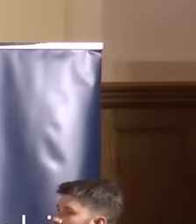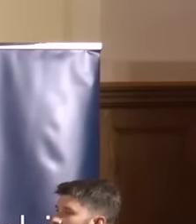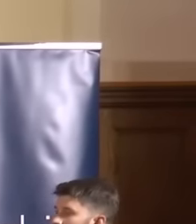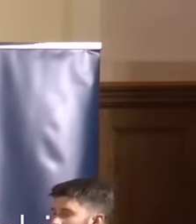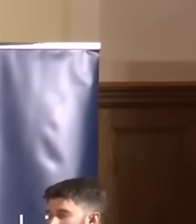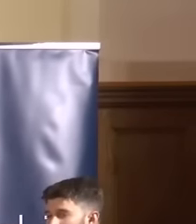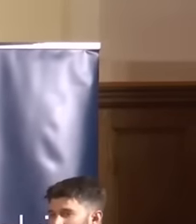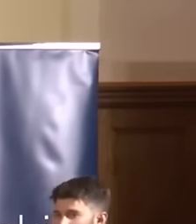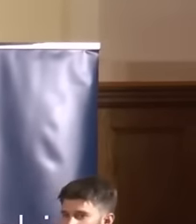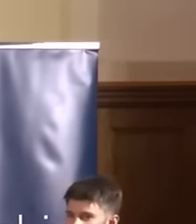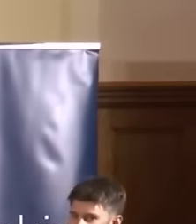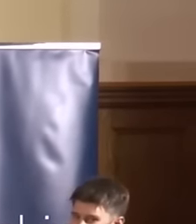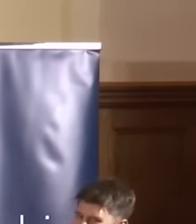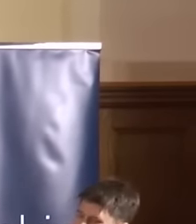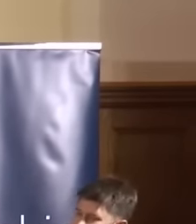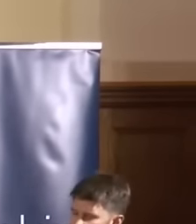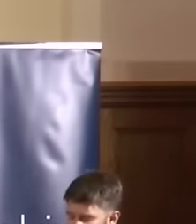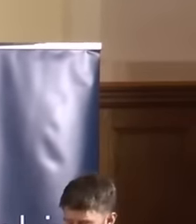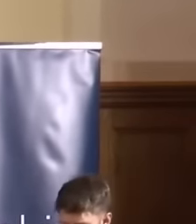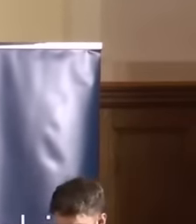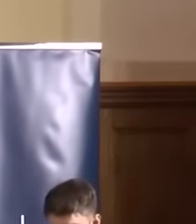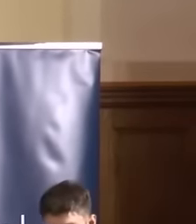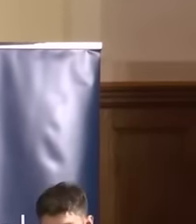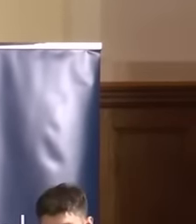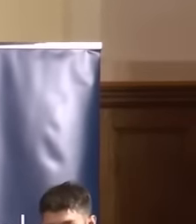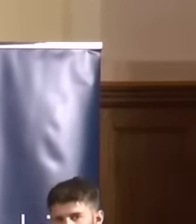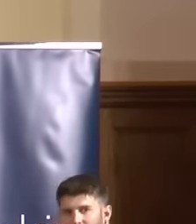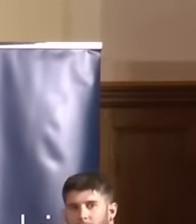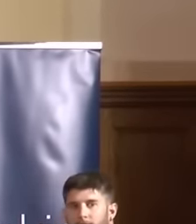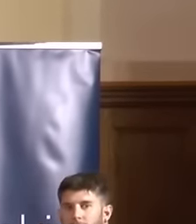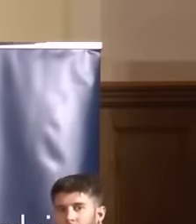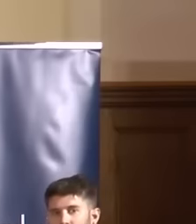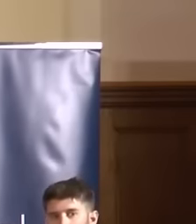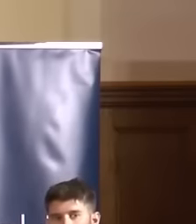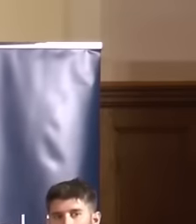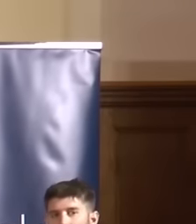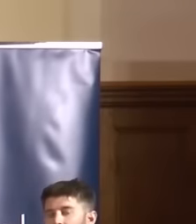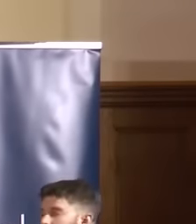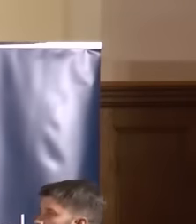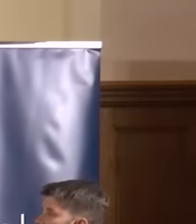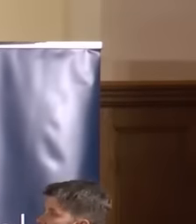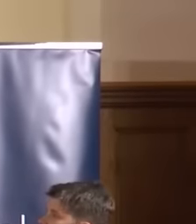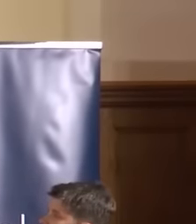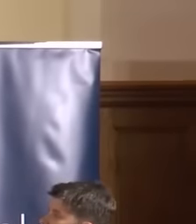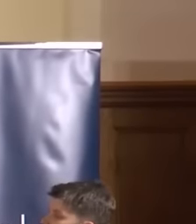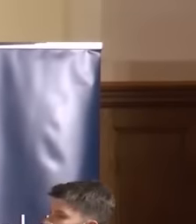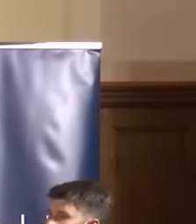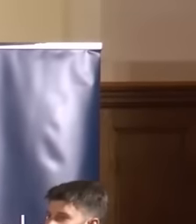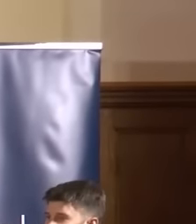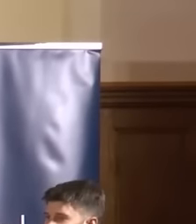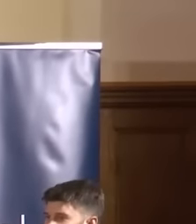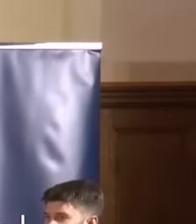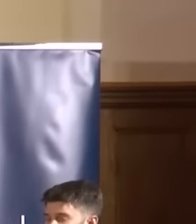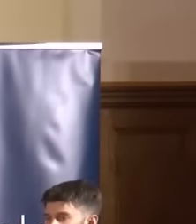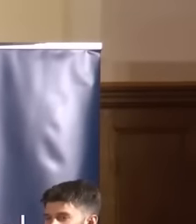este espectacular sitio con estas vistas y sobre todo encantada de ver tantas caras conocidas y tanta